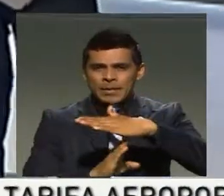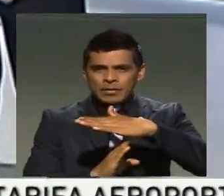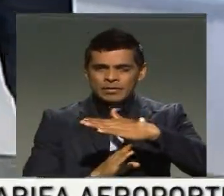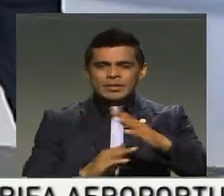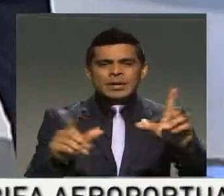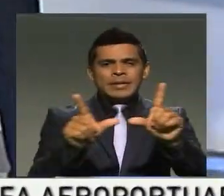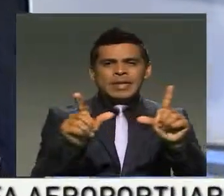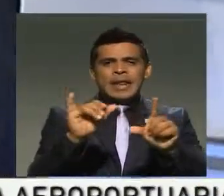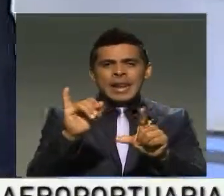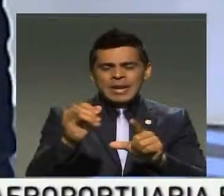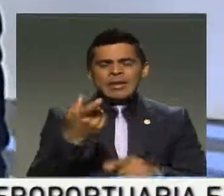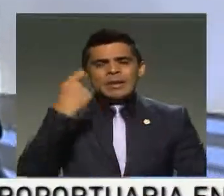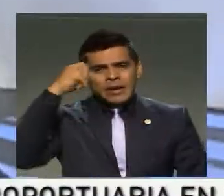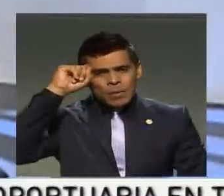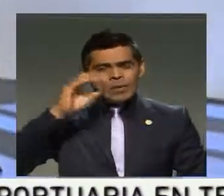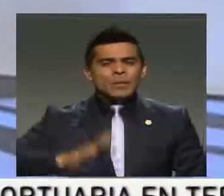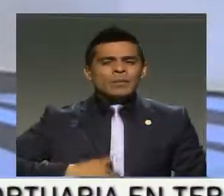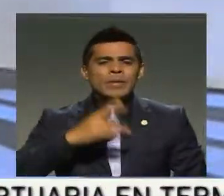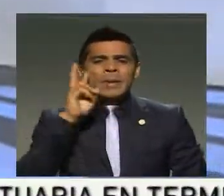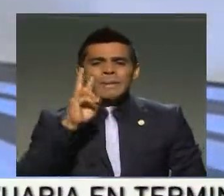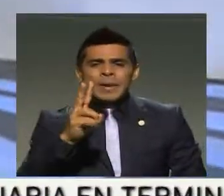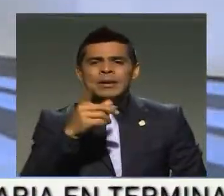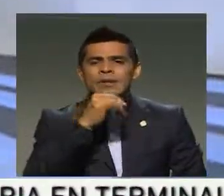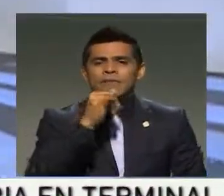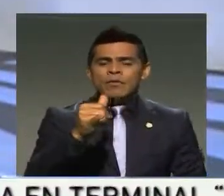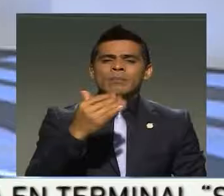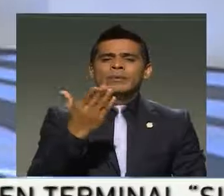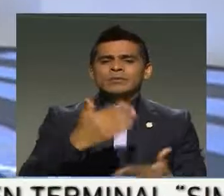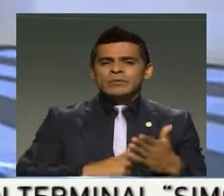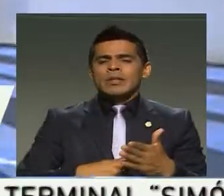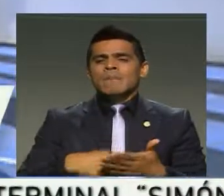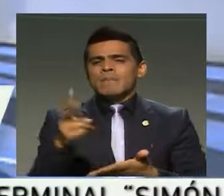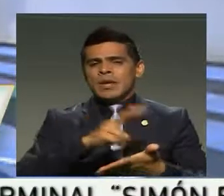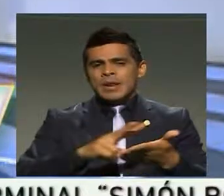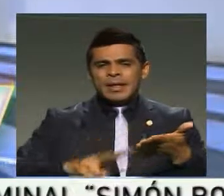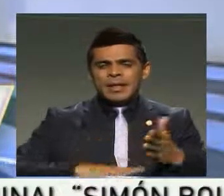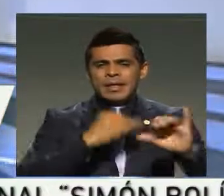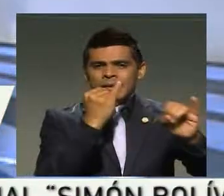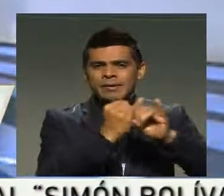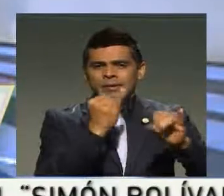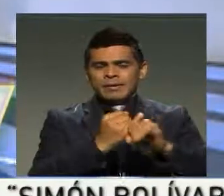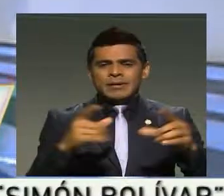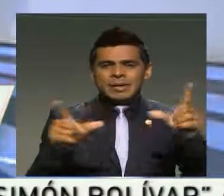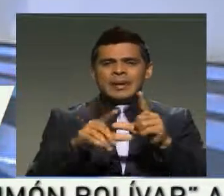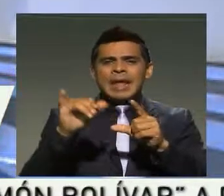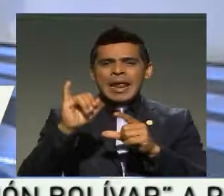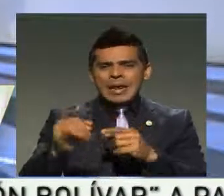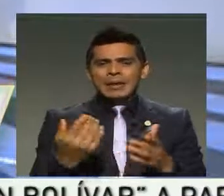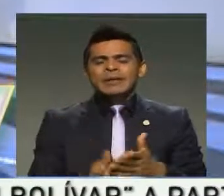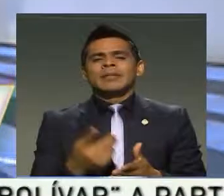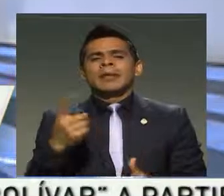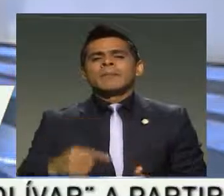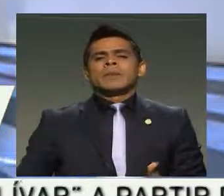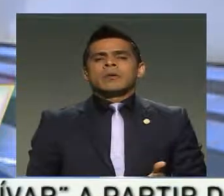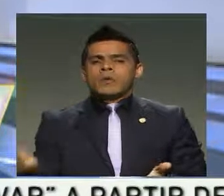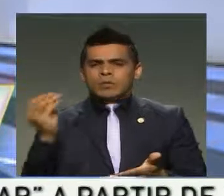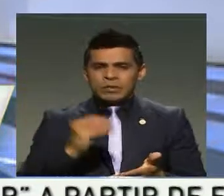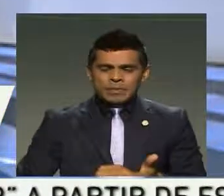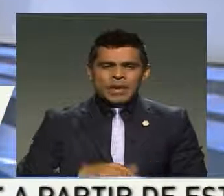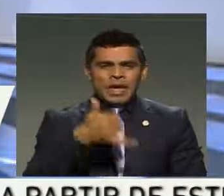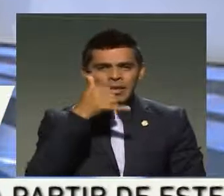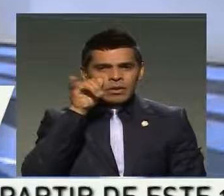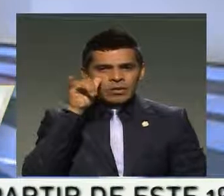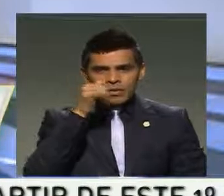en Noticias Canal I. Recuerde que puede encontrarnos también en nuestras redes, arroba Noticias Canal I, y también ver la reposición de nuestros noticieros a través de nuestro canal